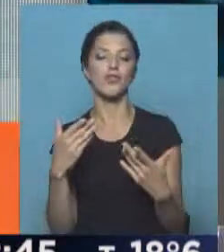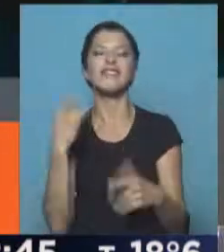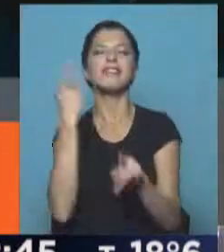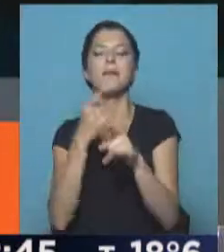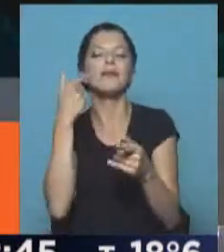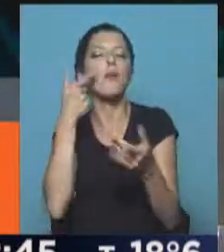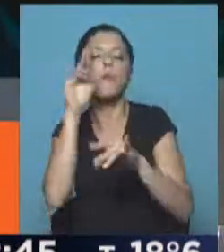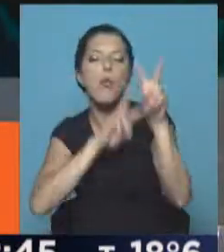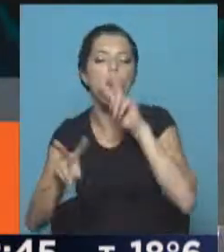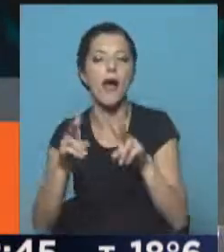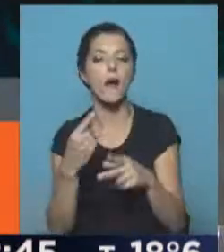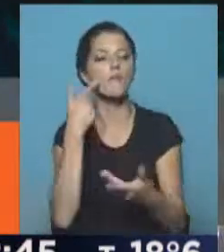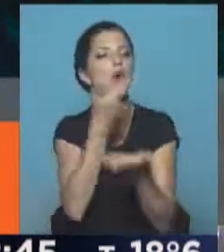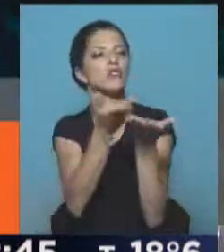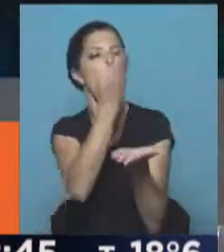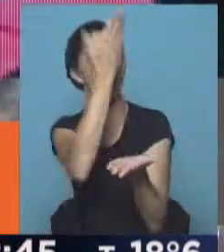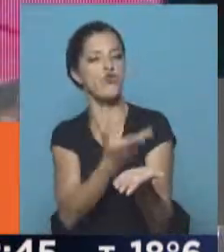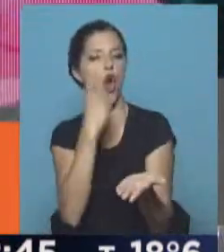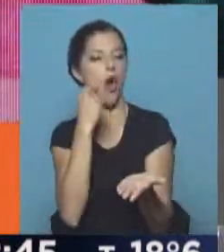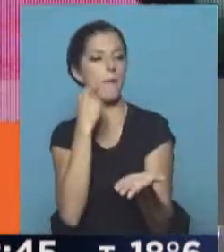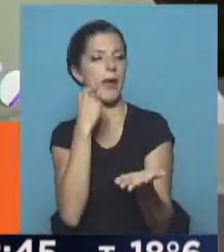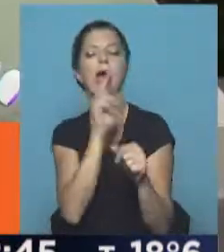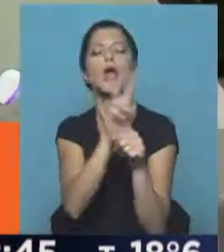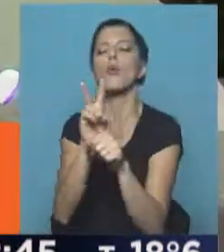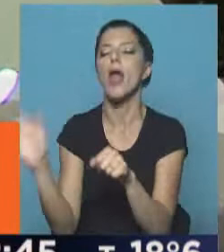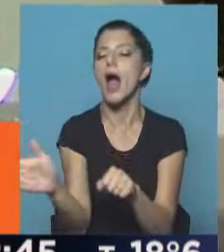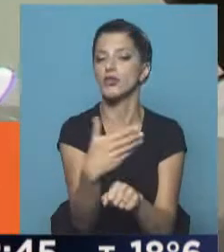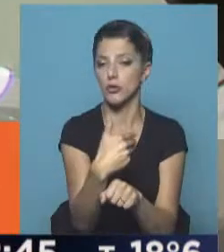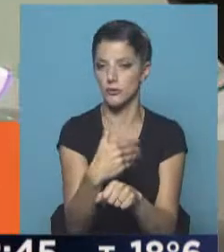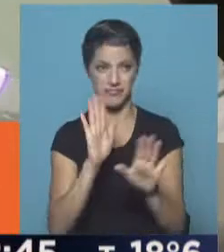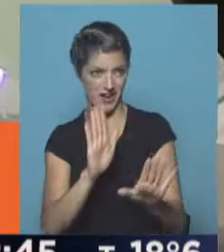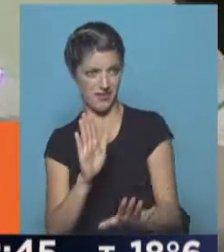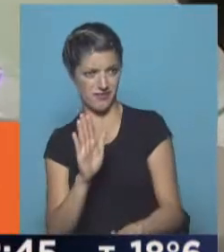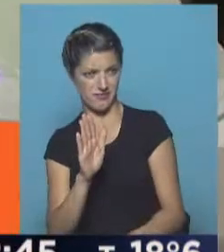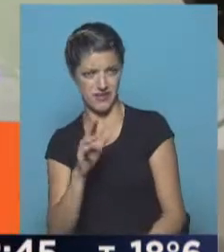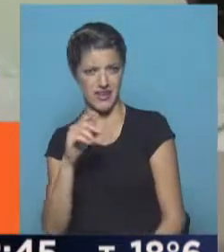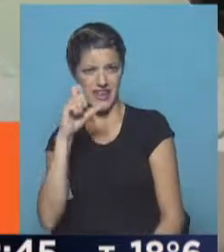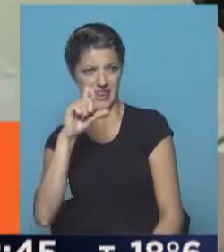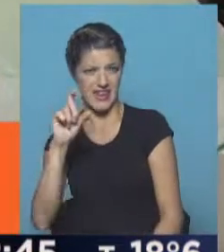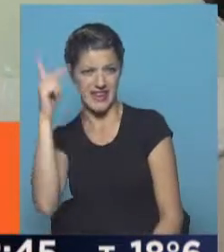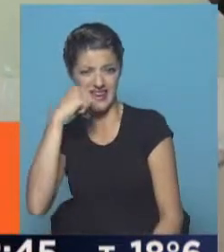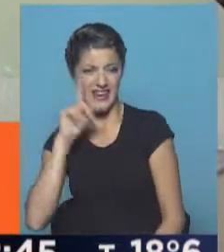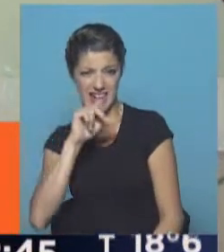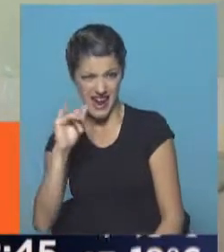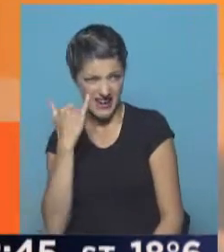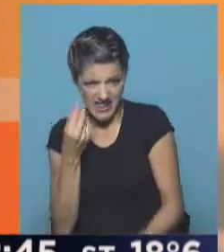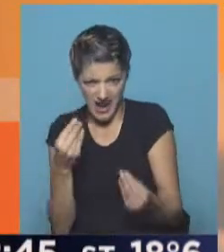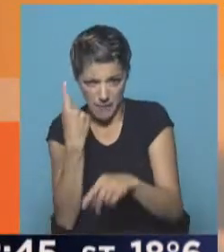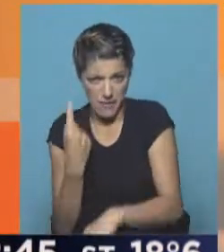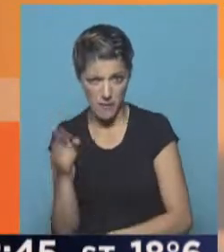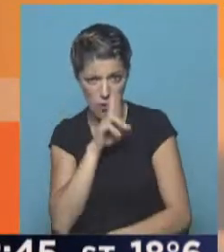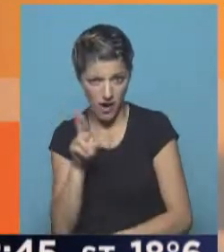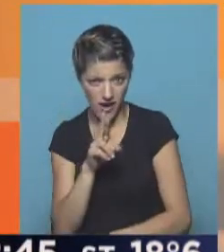protege a la manada, digamos, y sí, que lidera al país más importante de la Tierra... Hillary, que sería la primera mujer presidenta... Bueno, es que yo lo que quiero plantear es que ahí me parece a mí